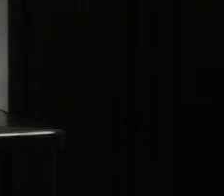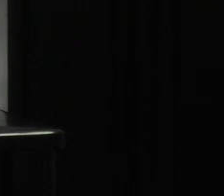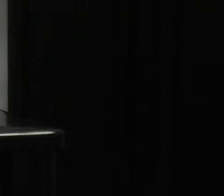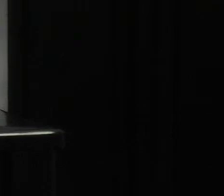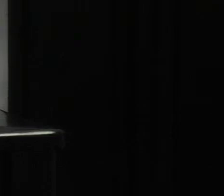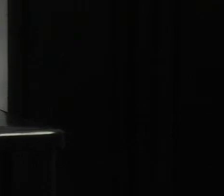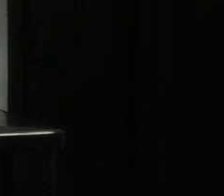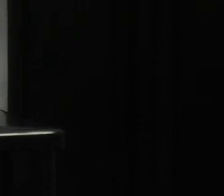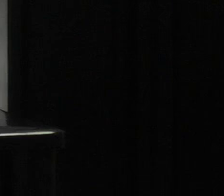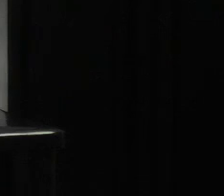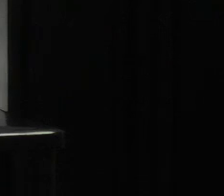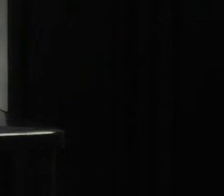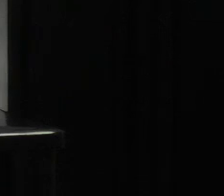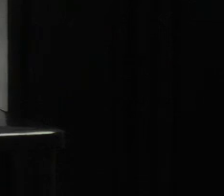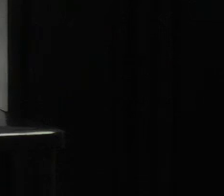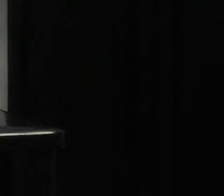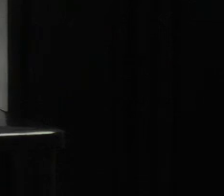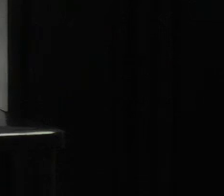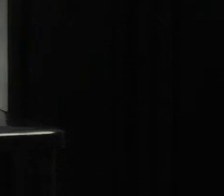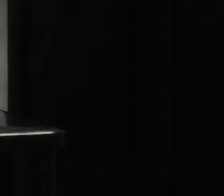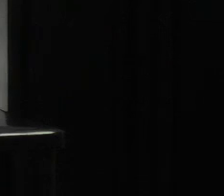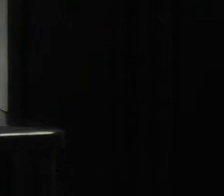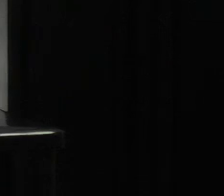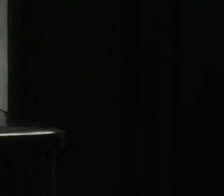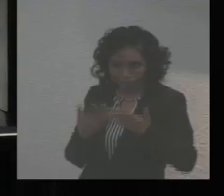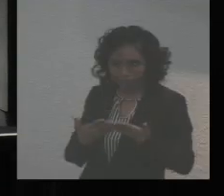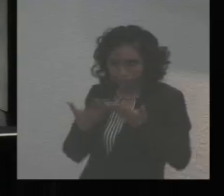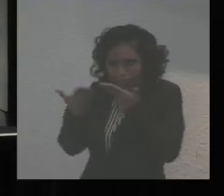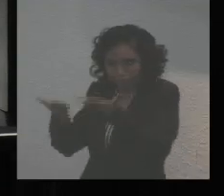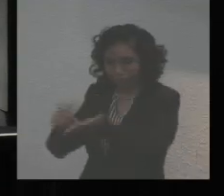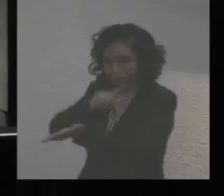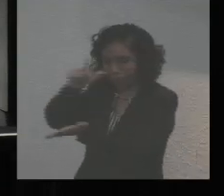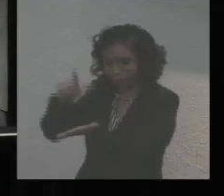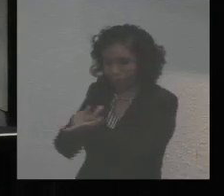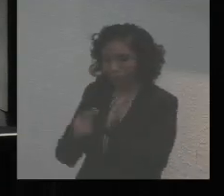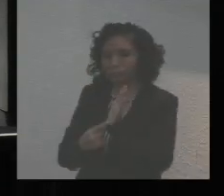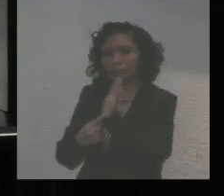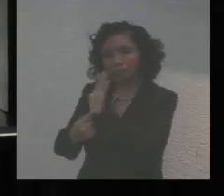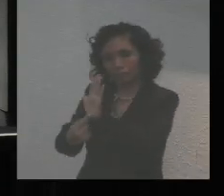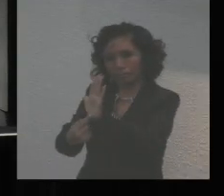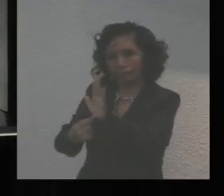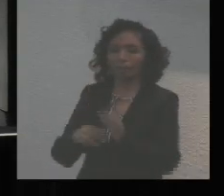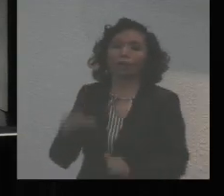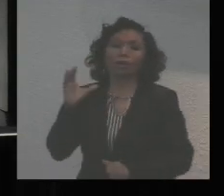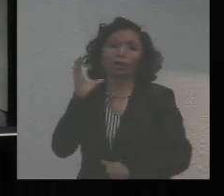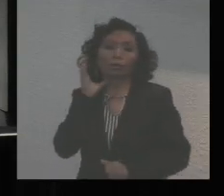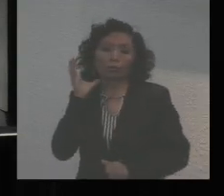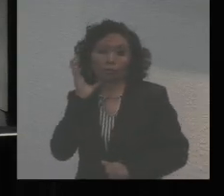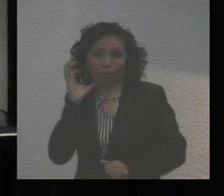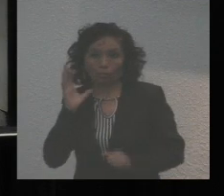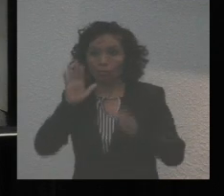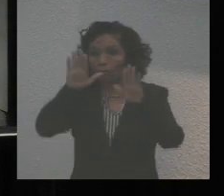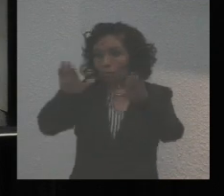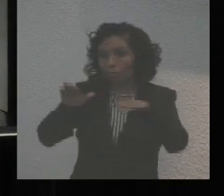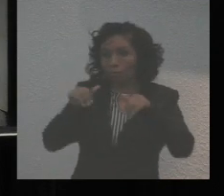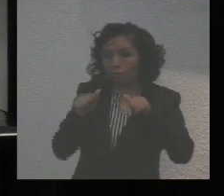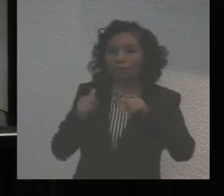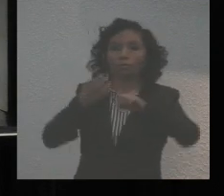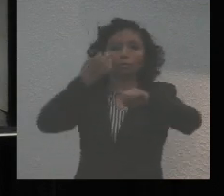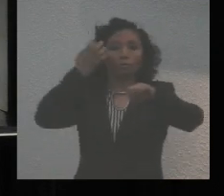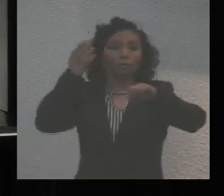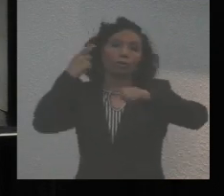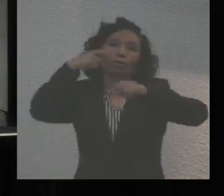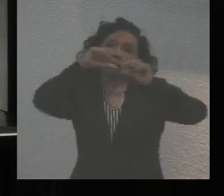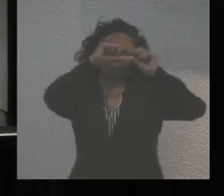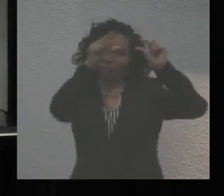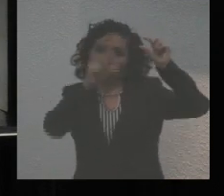Unión se ha servido dirigirme el siguiente decreto. El Congreso de los Estados Unidos Mexicanos, en